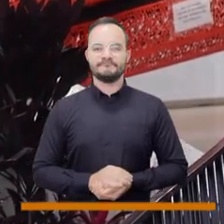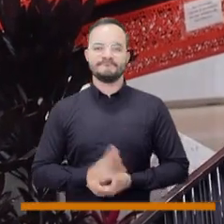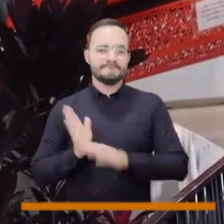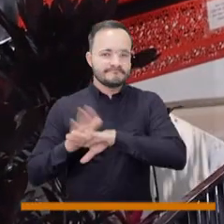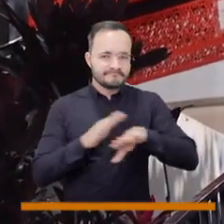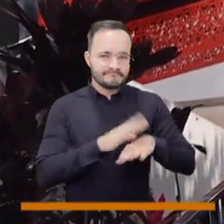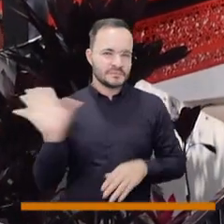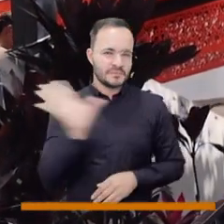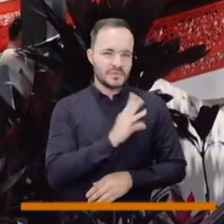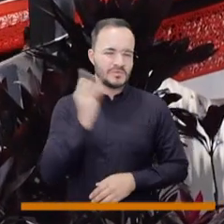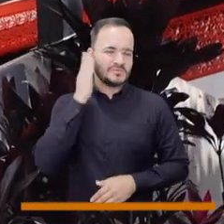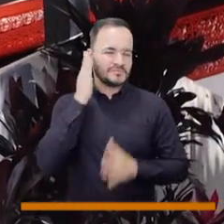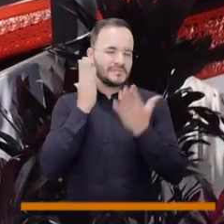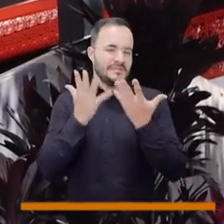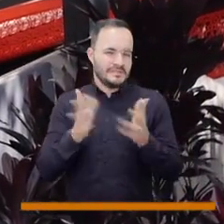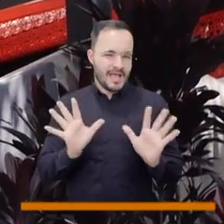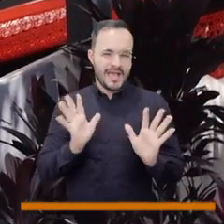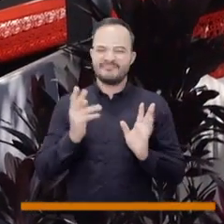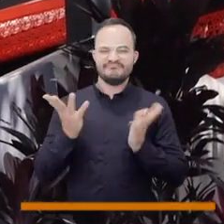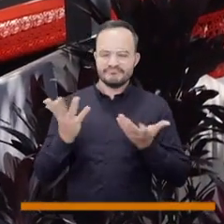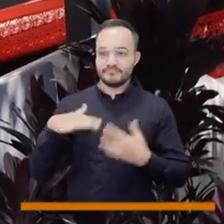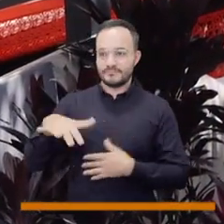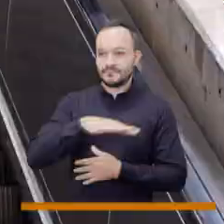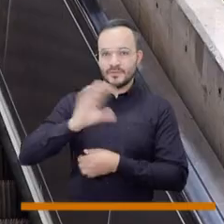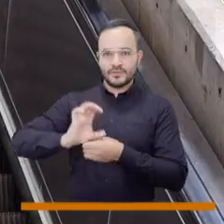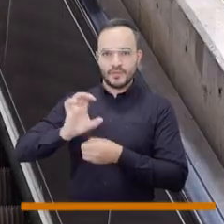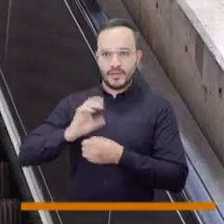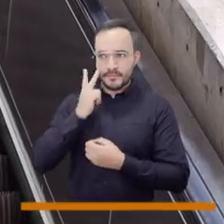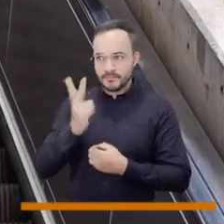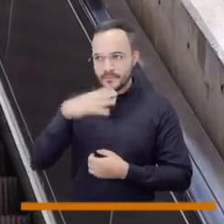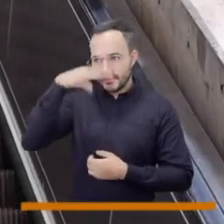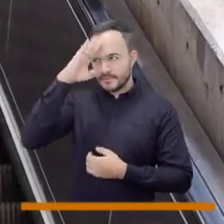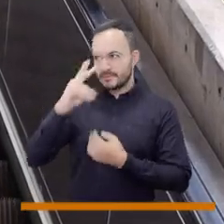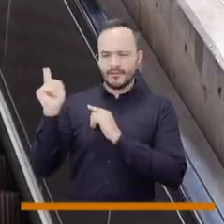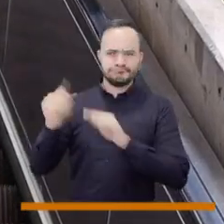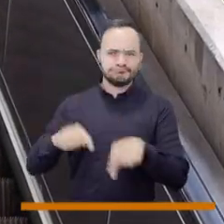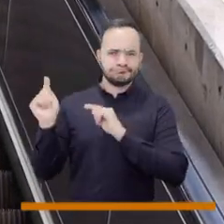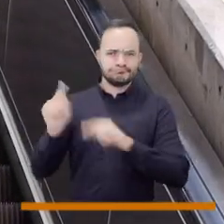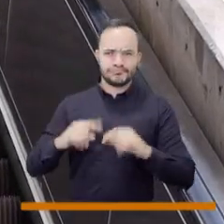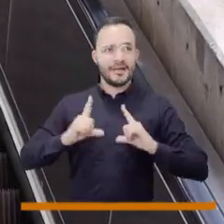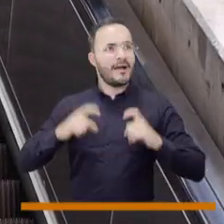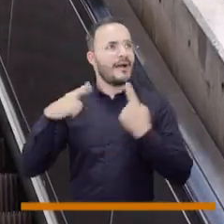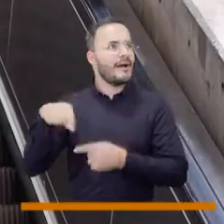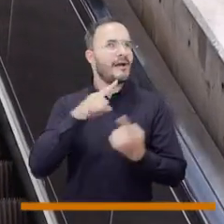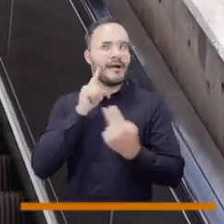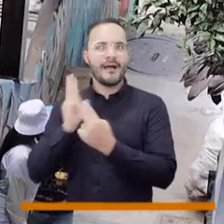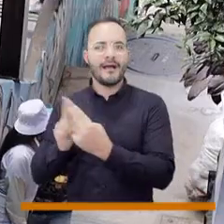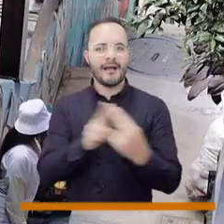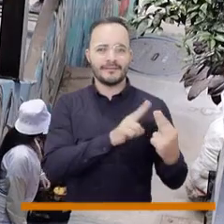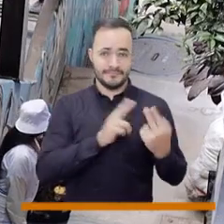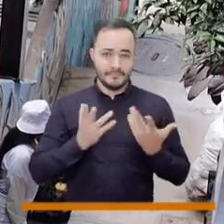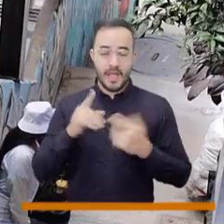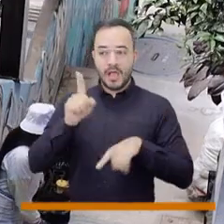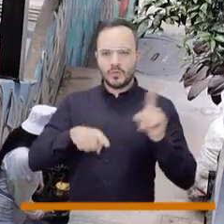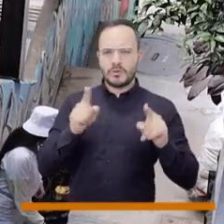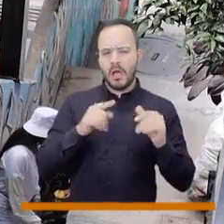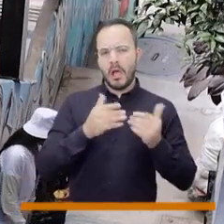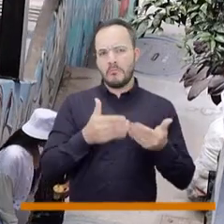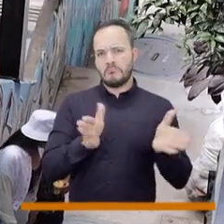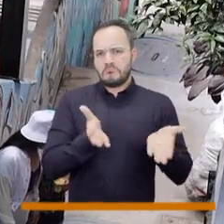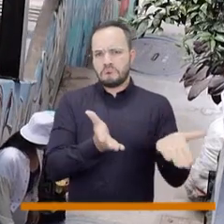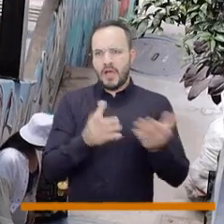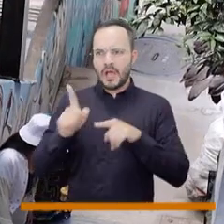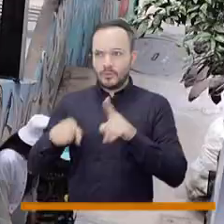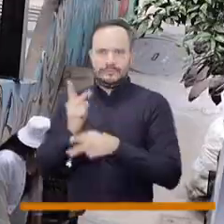ya para nadie es un secreto que la ciudad vive una avalancha de turistas y algunas zonas requieren más control que otras. Por ejemplo, en